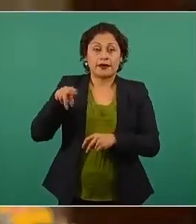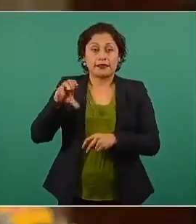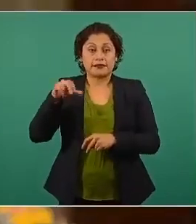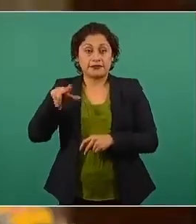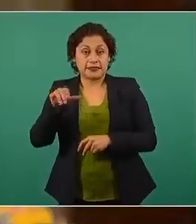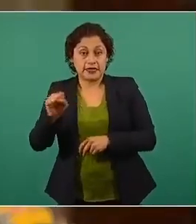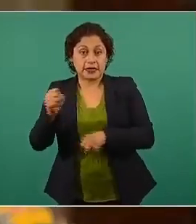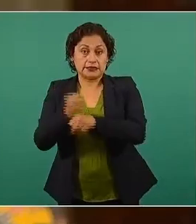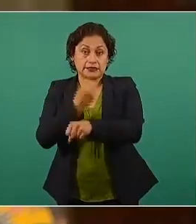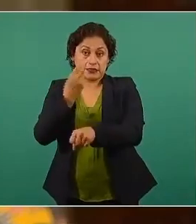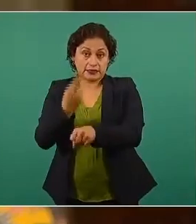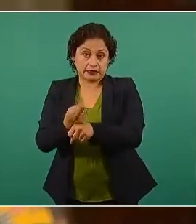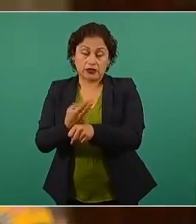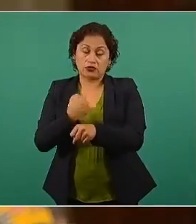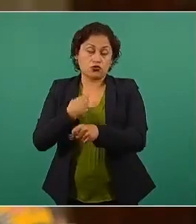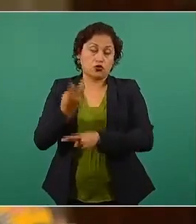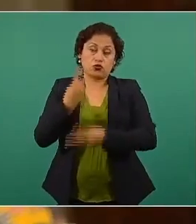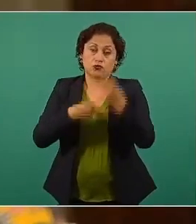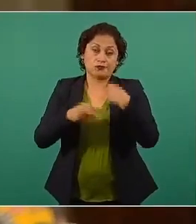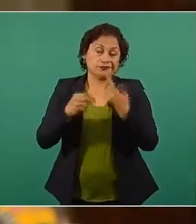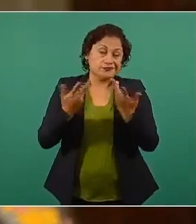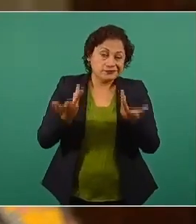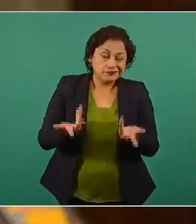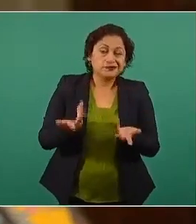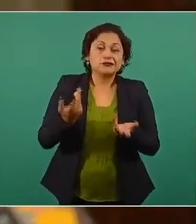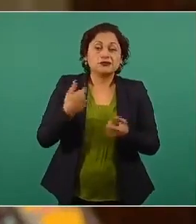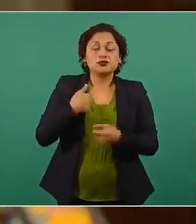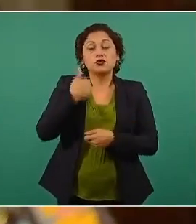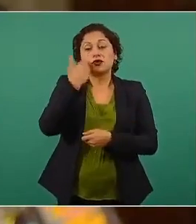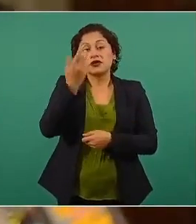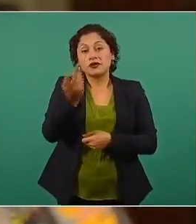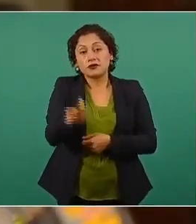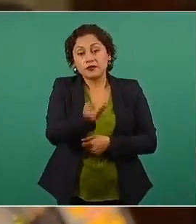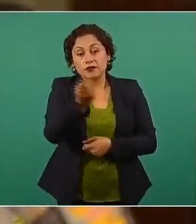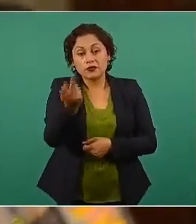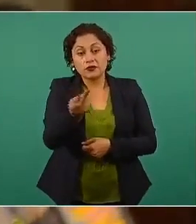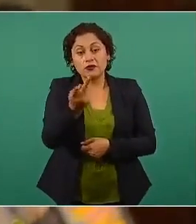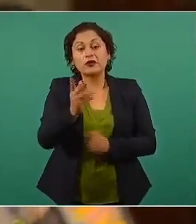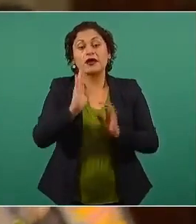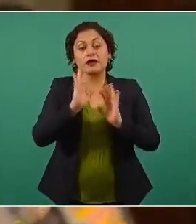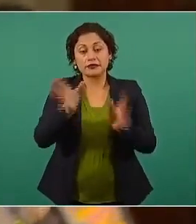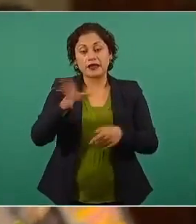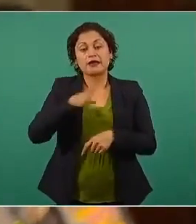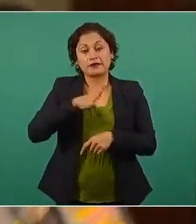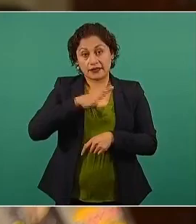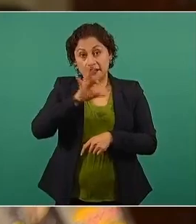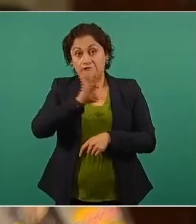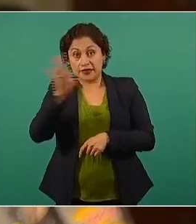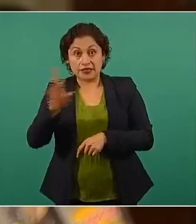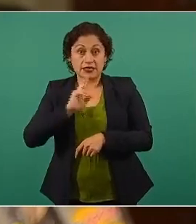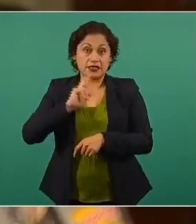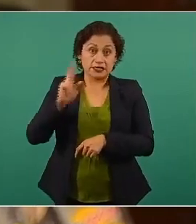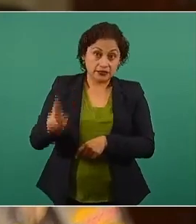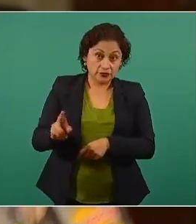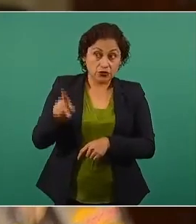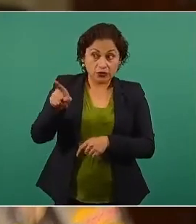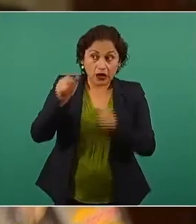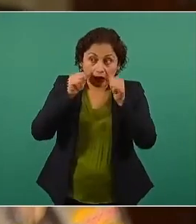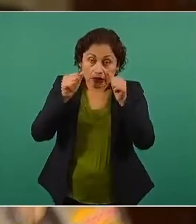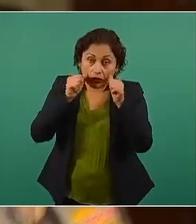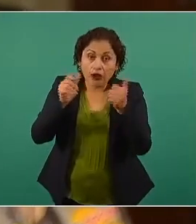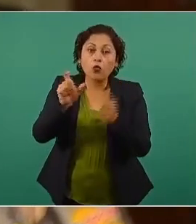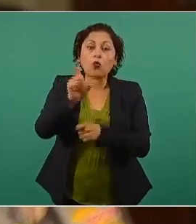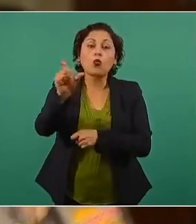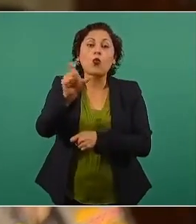preguntar si tienen ya una fecha para resolver estas cosas, si los han estado atendiendo y si va a